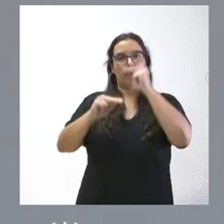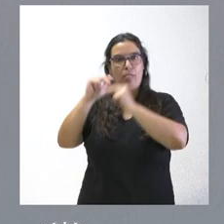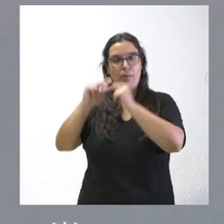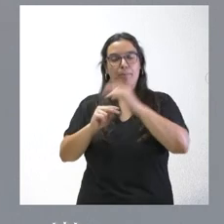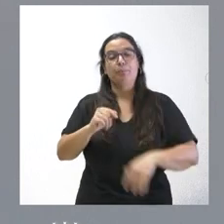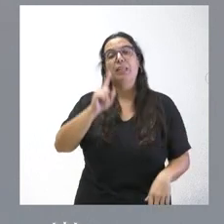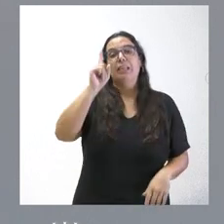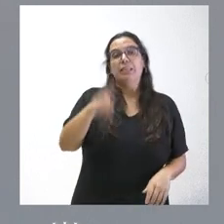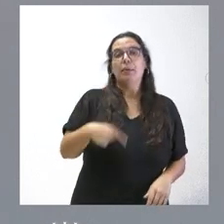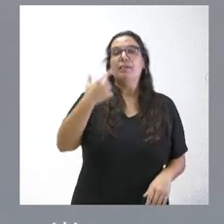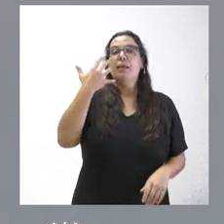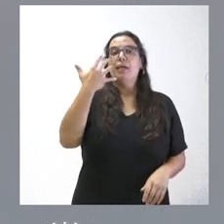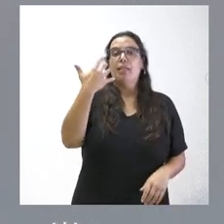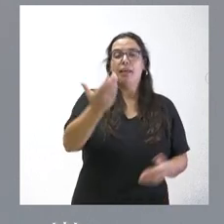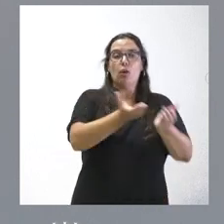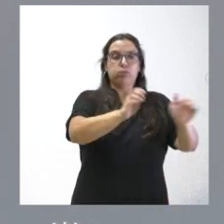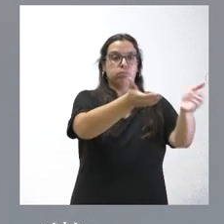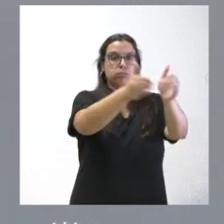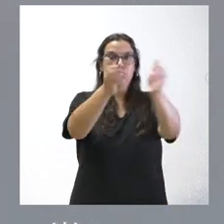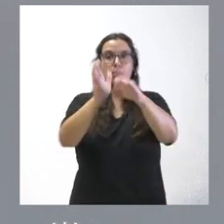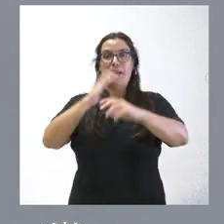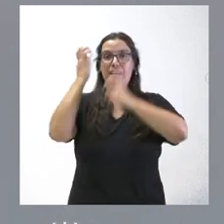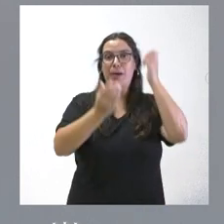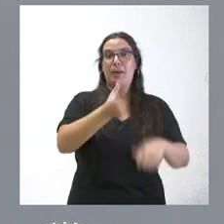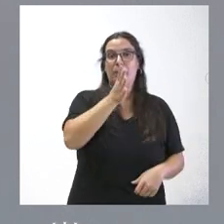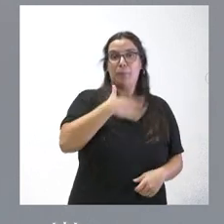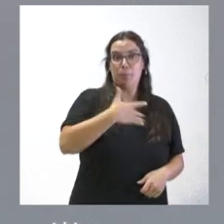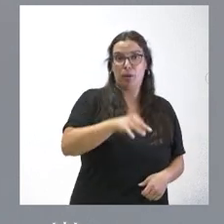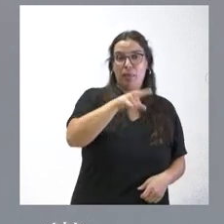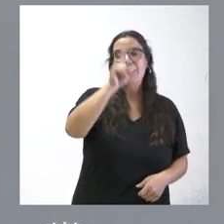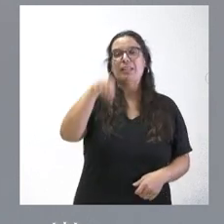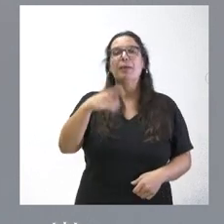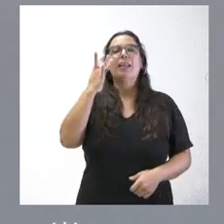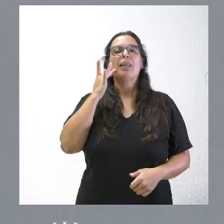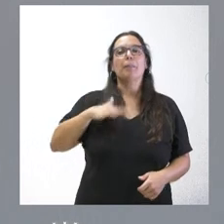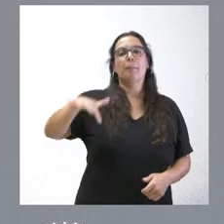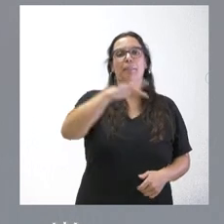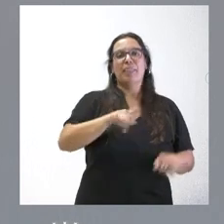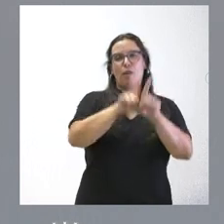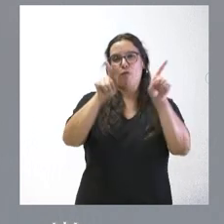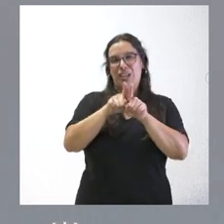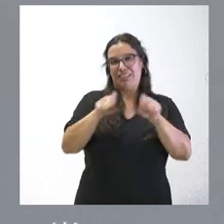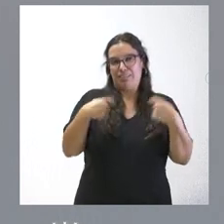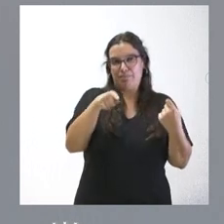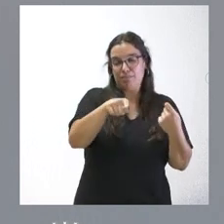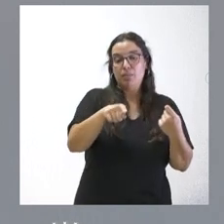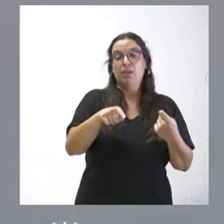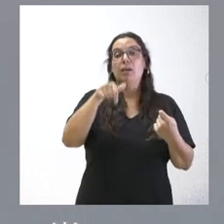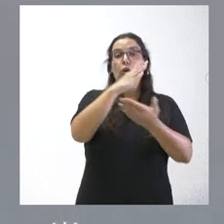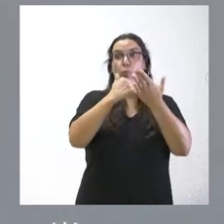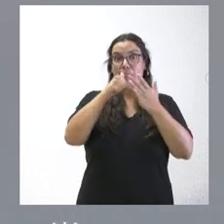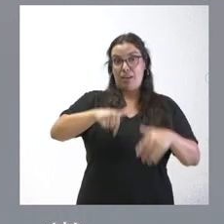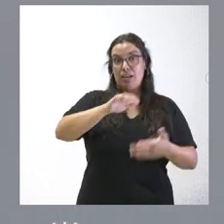van a construir cinco abrevaderos para el ganado y se va a proceder a limpieza de 30 Fuentes Castellanos una de las comunidades autónomas